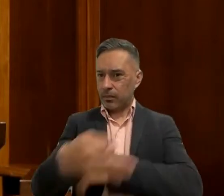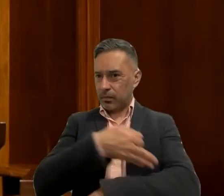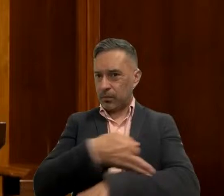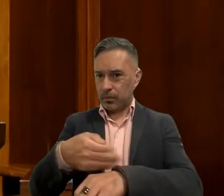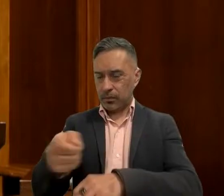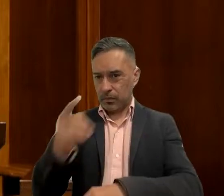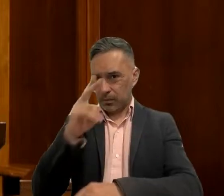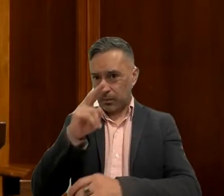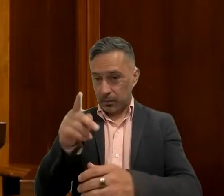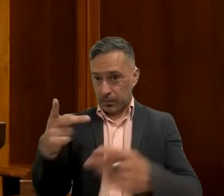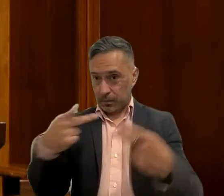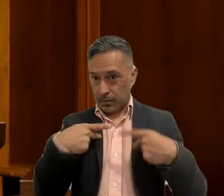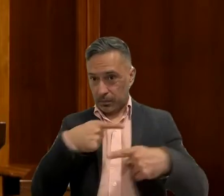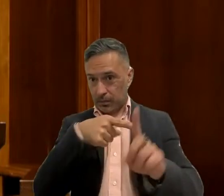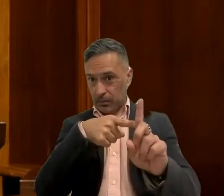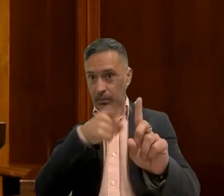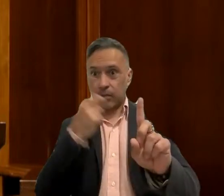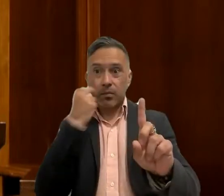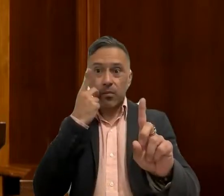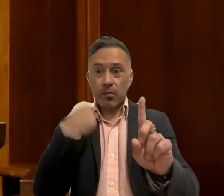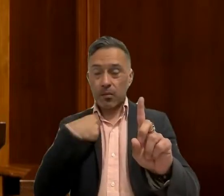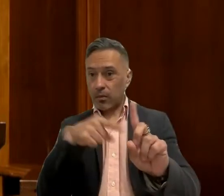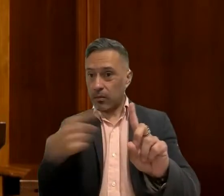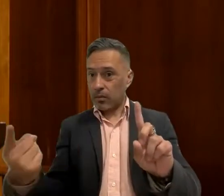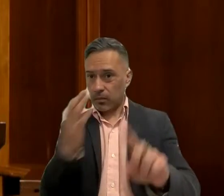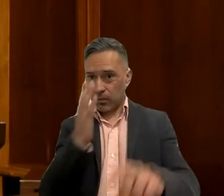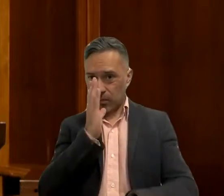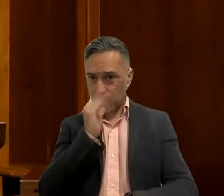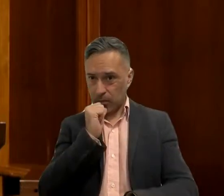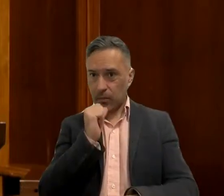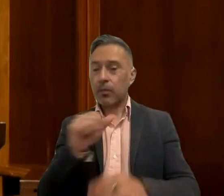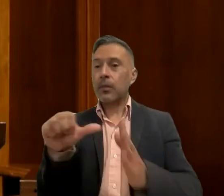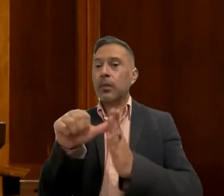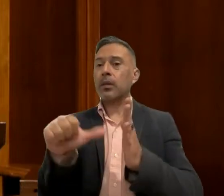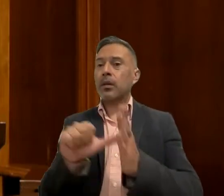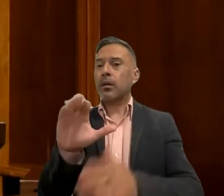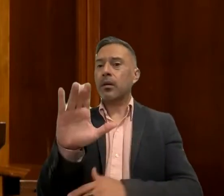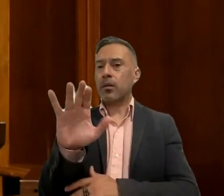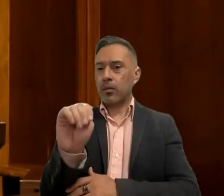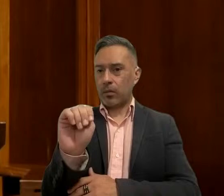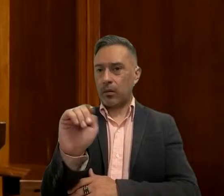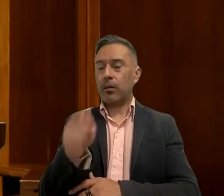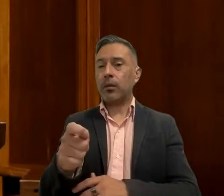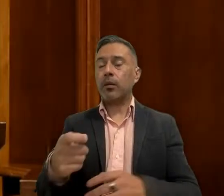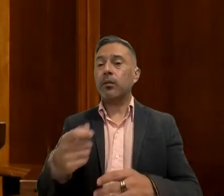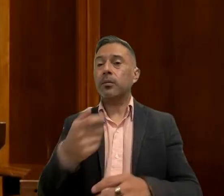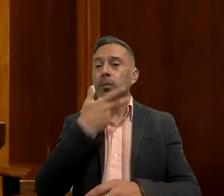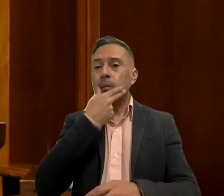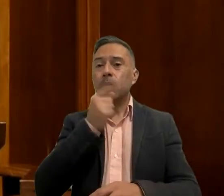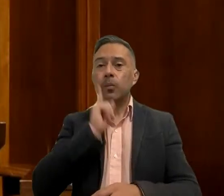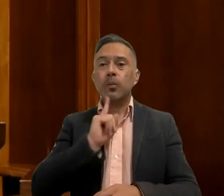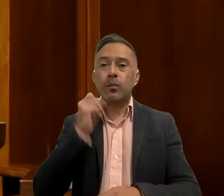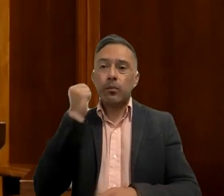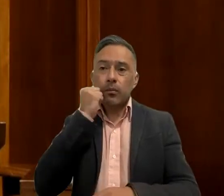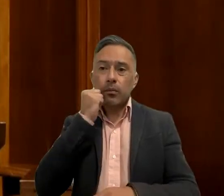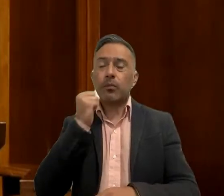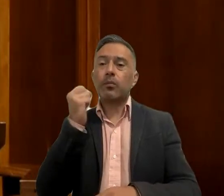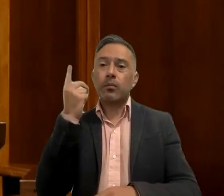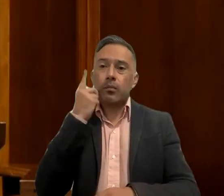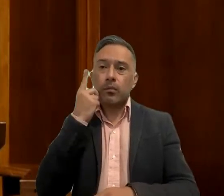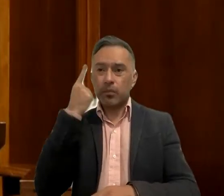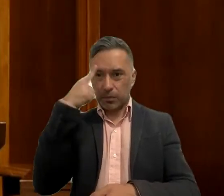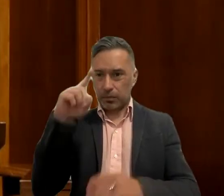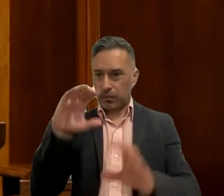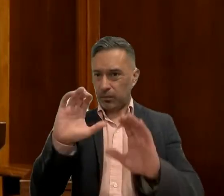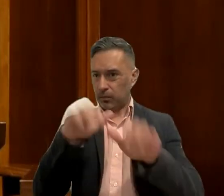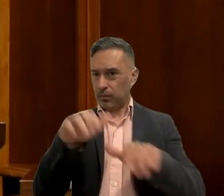la titularidad de la Diputación. Artículo 59. Las personas senadoras y diputadas al Congreso de la Unión no podrán